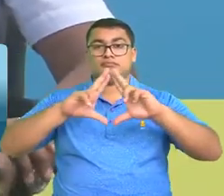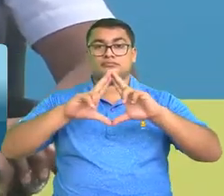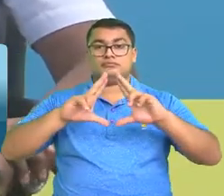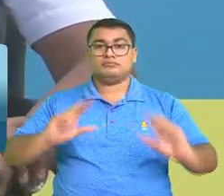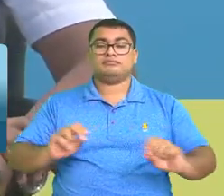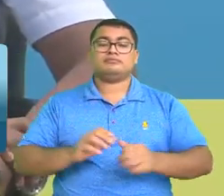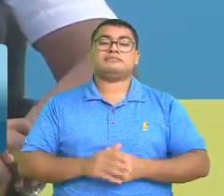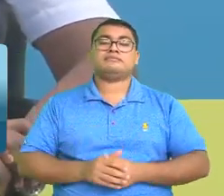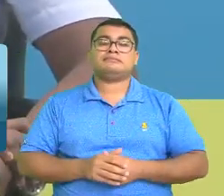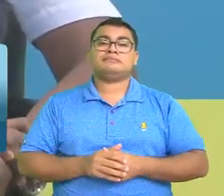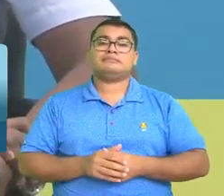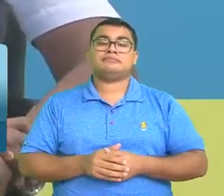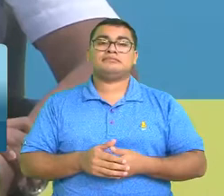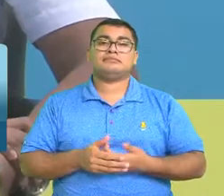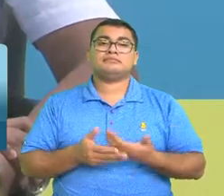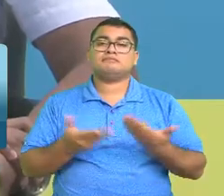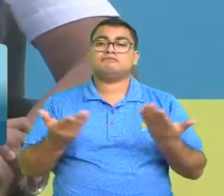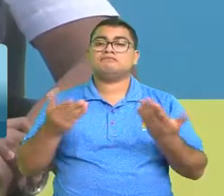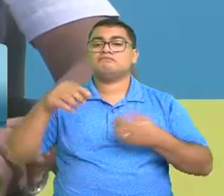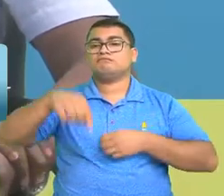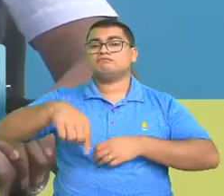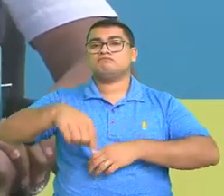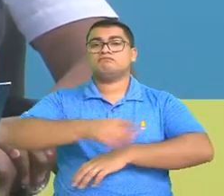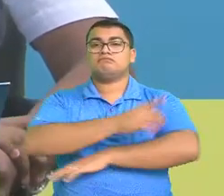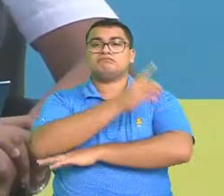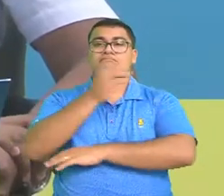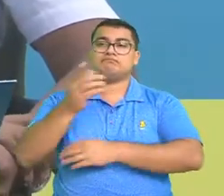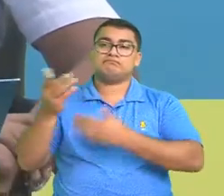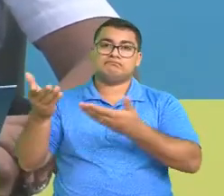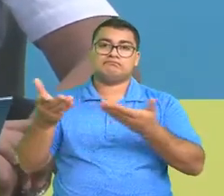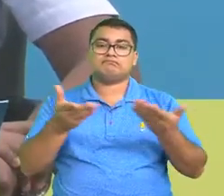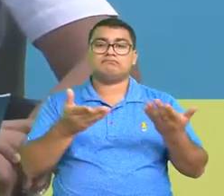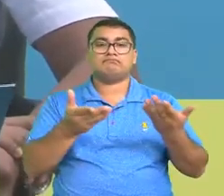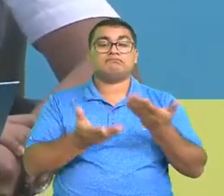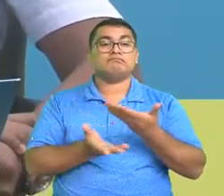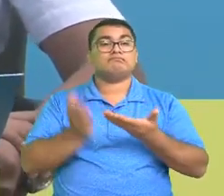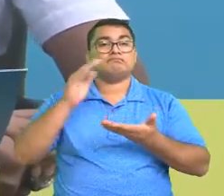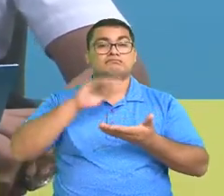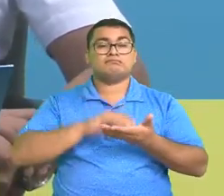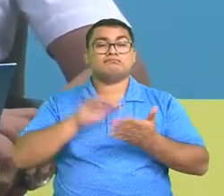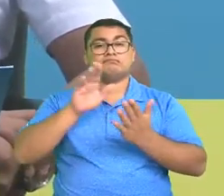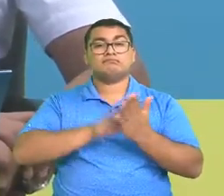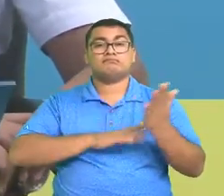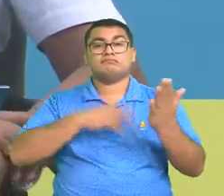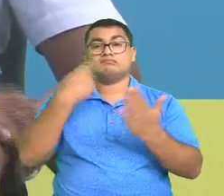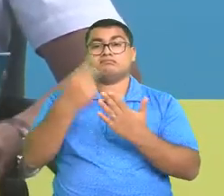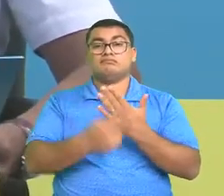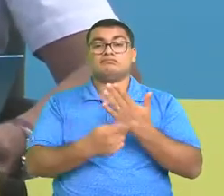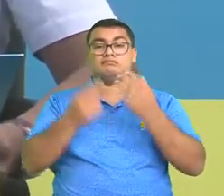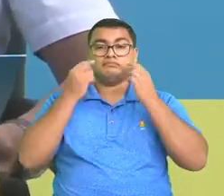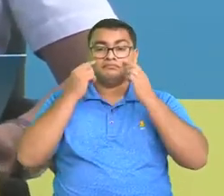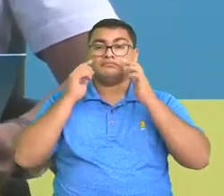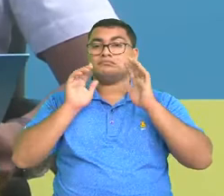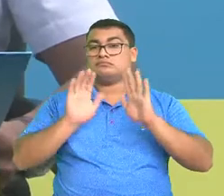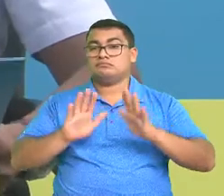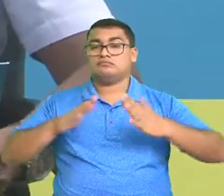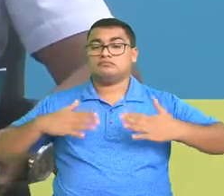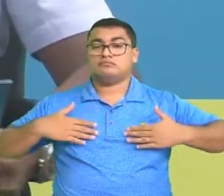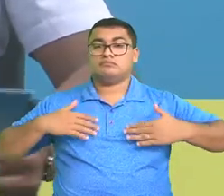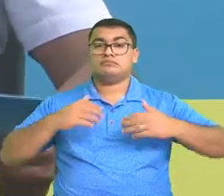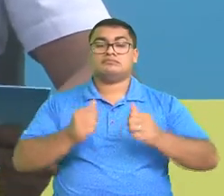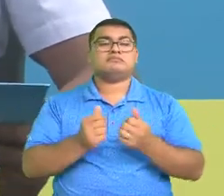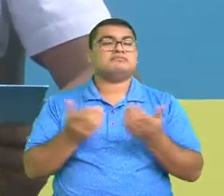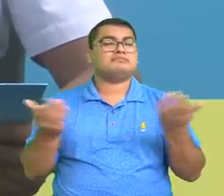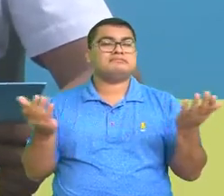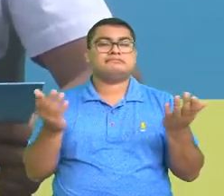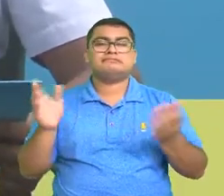de la Asamblea Nacional. El día de hoy les doy la bienvenida una vez más a su programa Prevenir es Salud. Vamos a estar